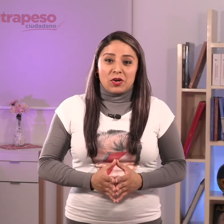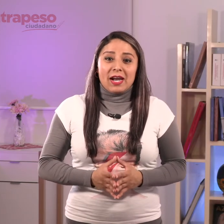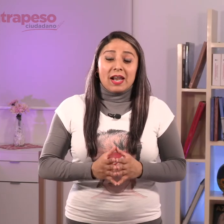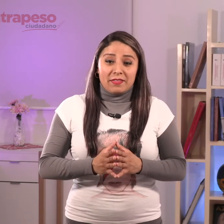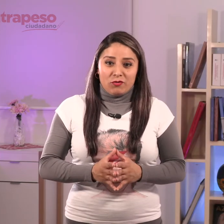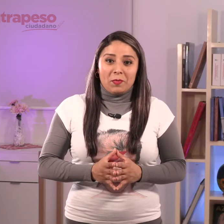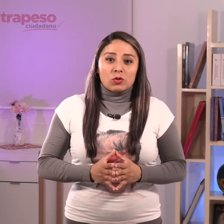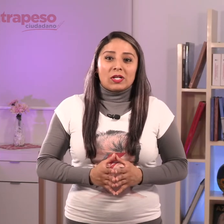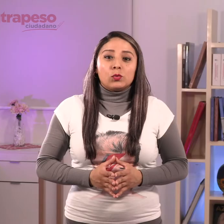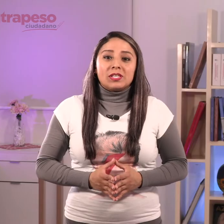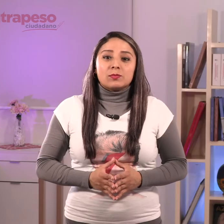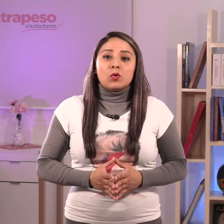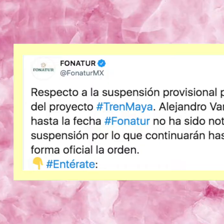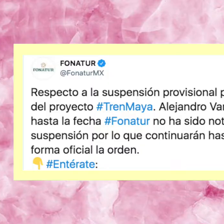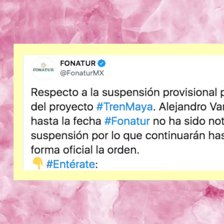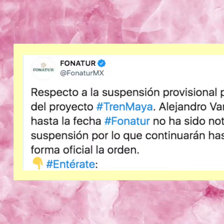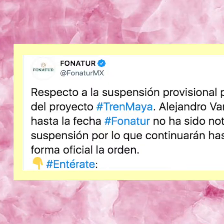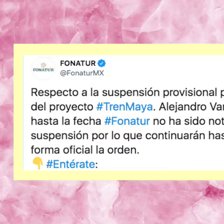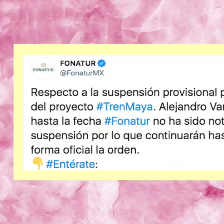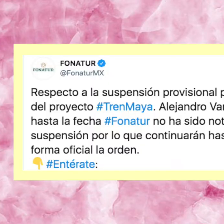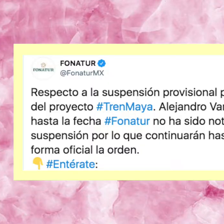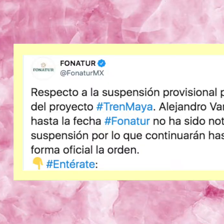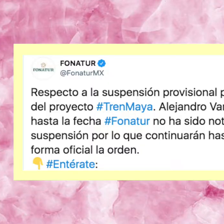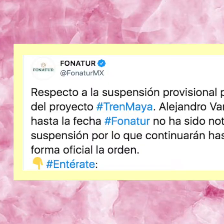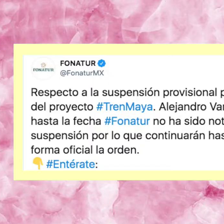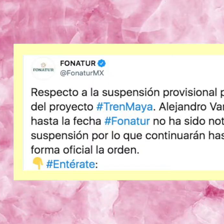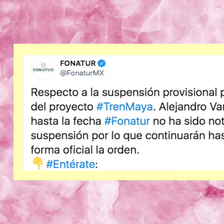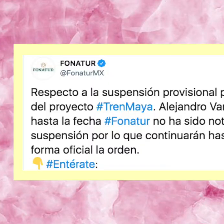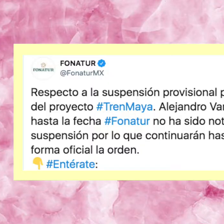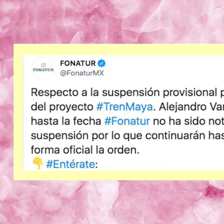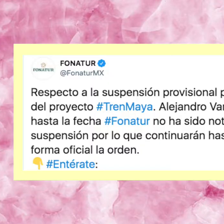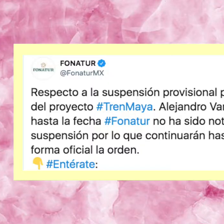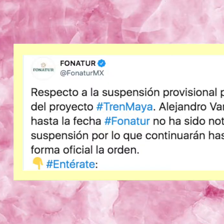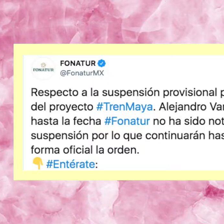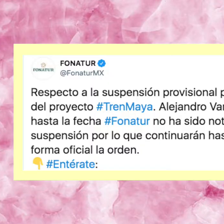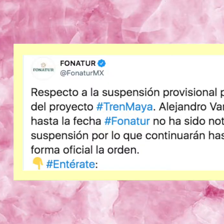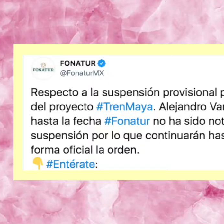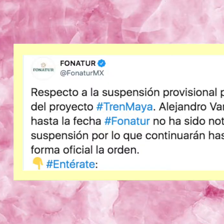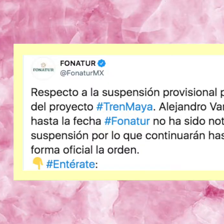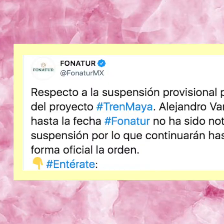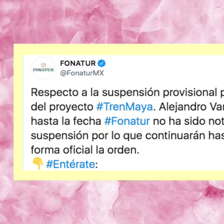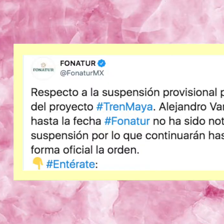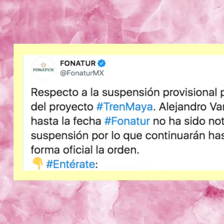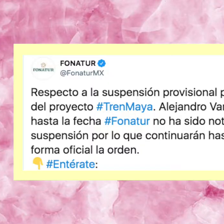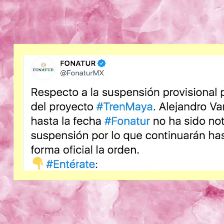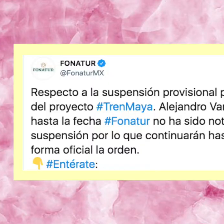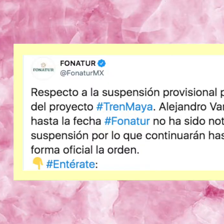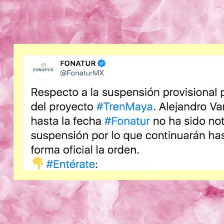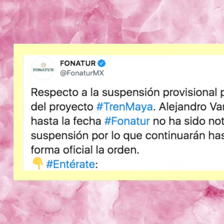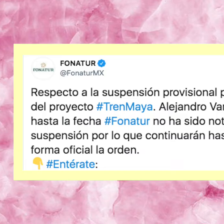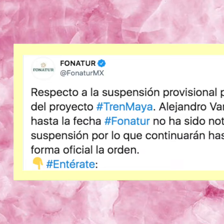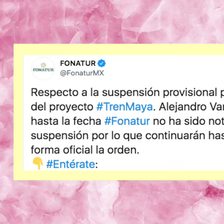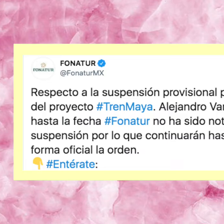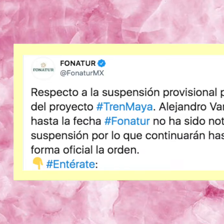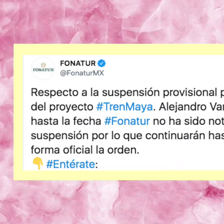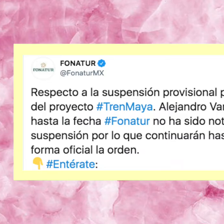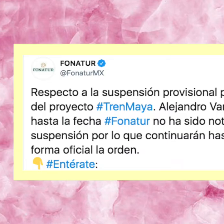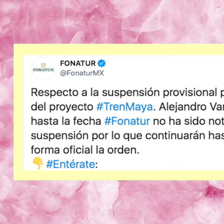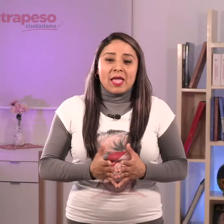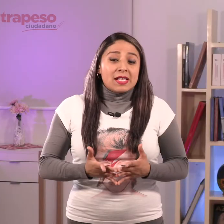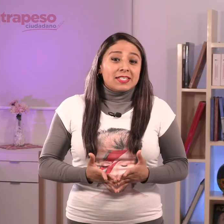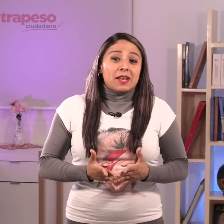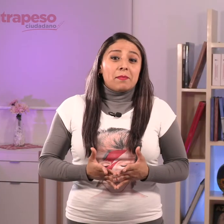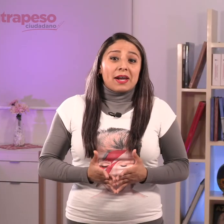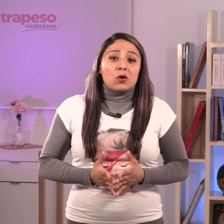Fondo Nacional de Fomento al Turismo aseguró que la dependencia no ha tenido notificación alguna de la suspensión de la obra del Tren